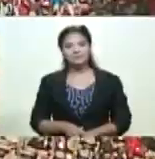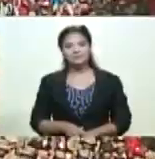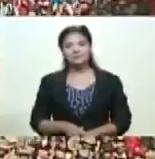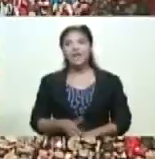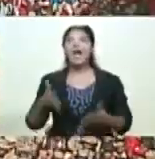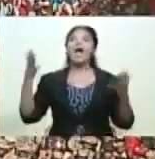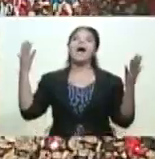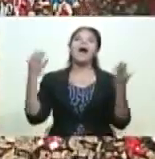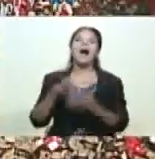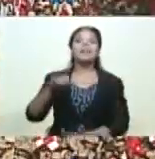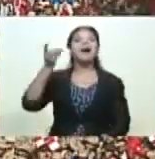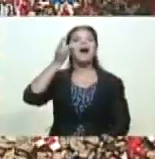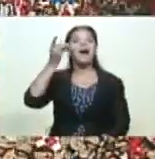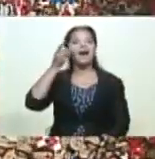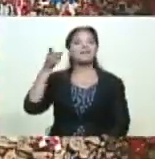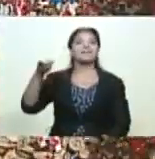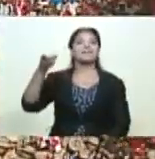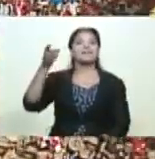Darío.